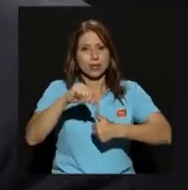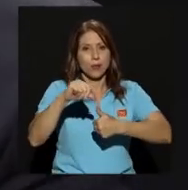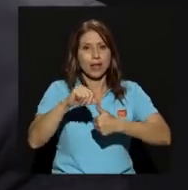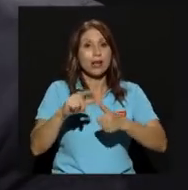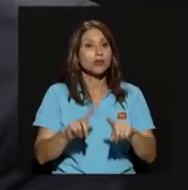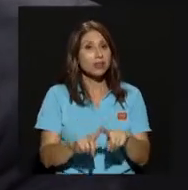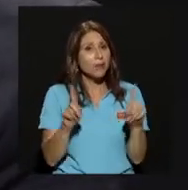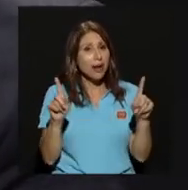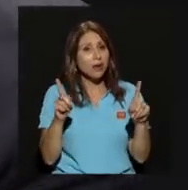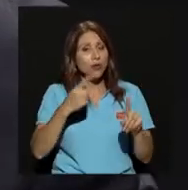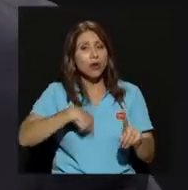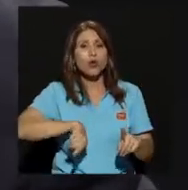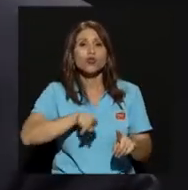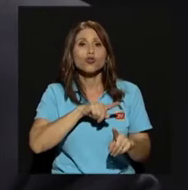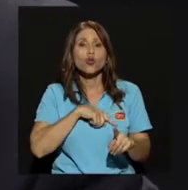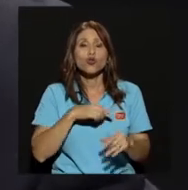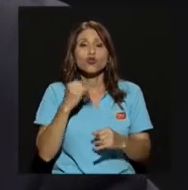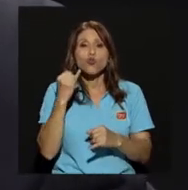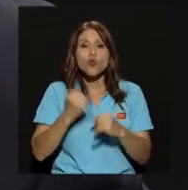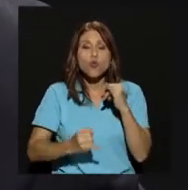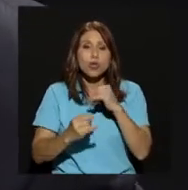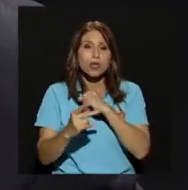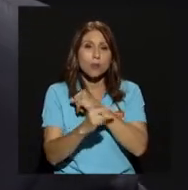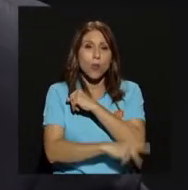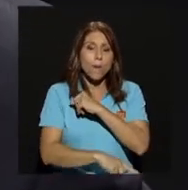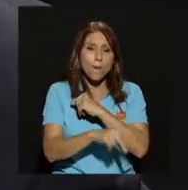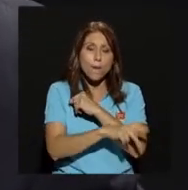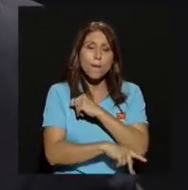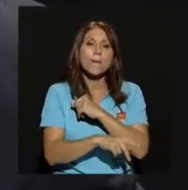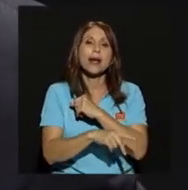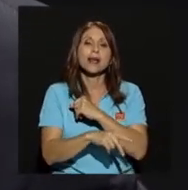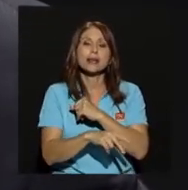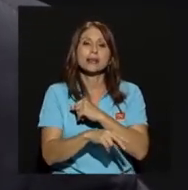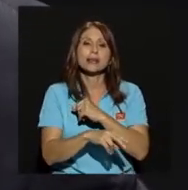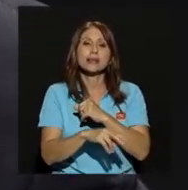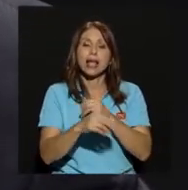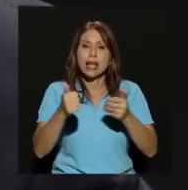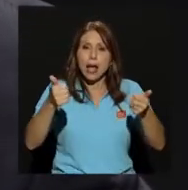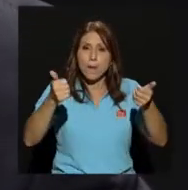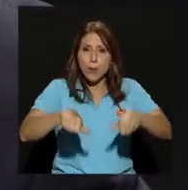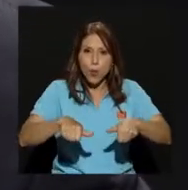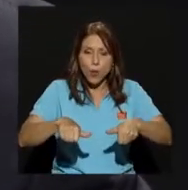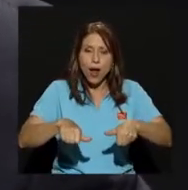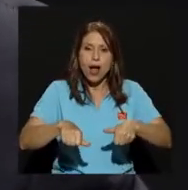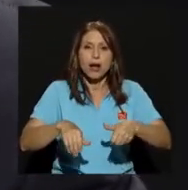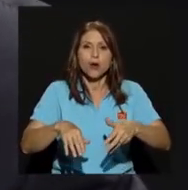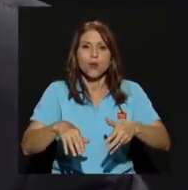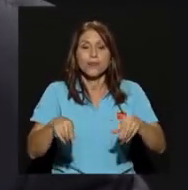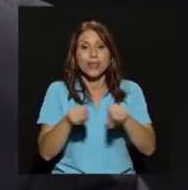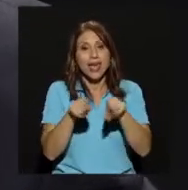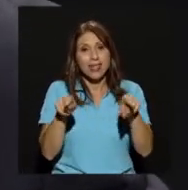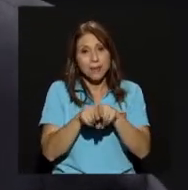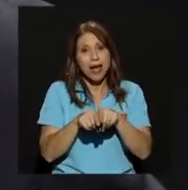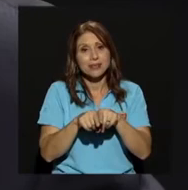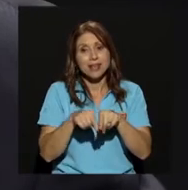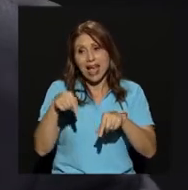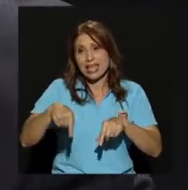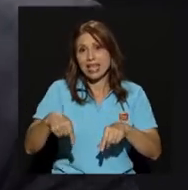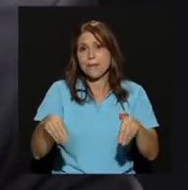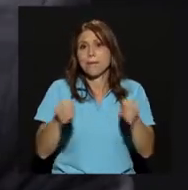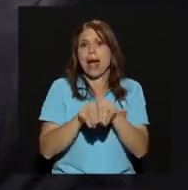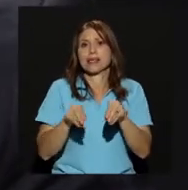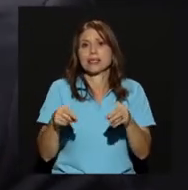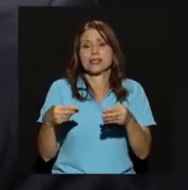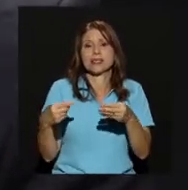sin embargo fuimos los últimos en darle la aprobación y además donde la discusión fue más